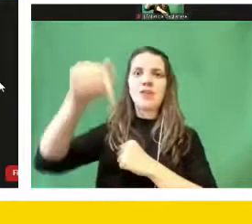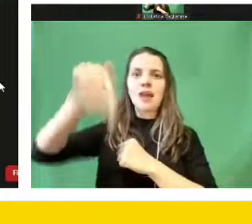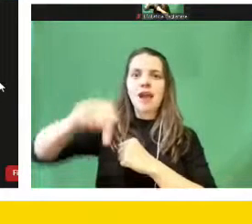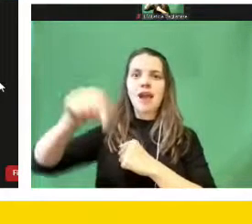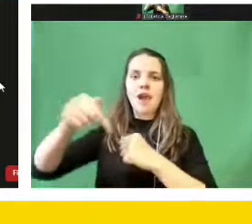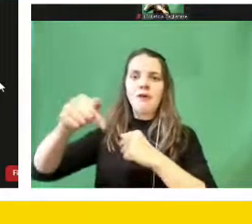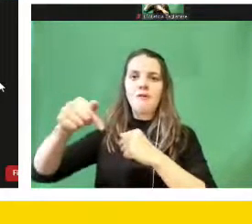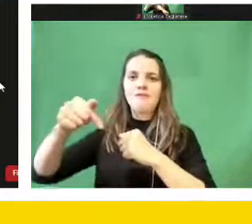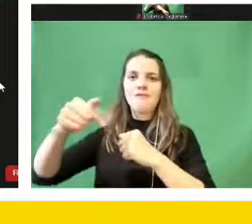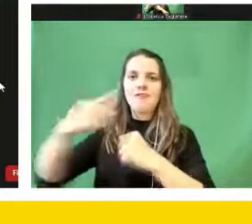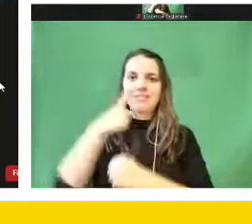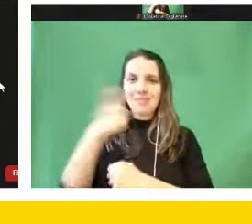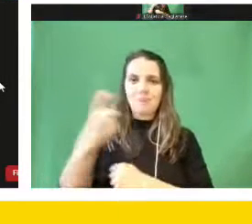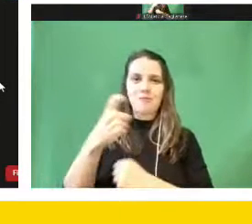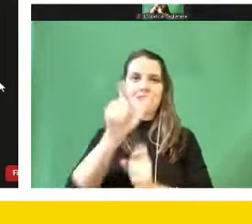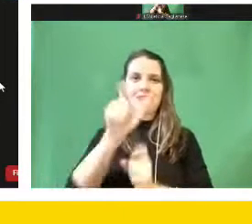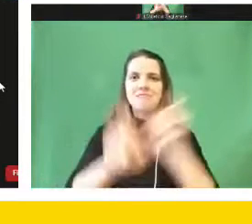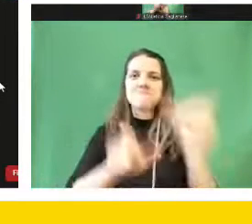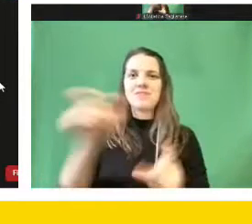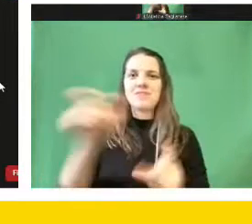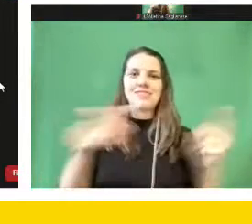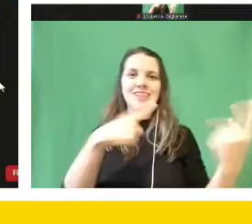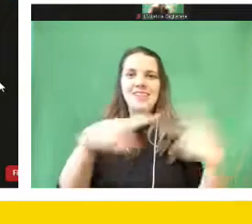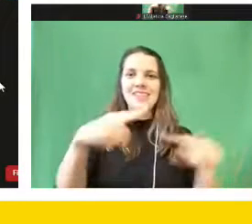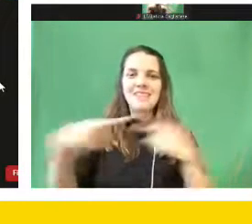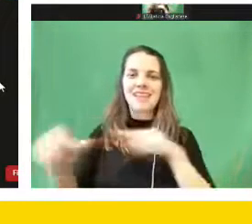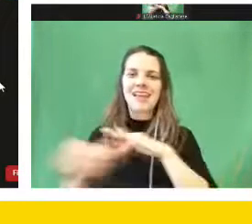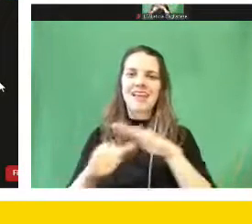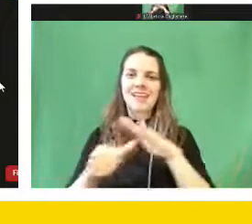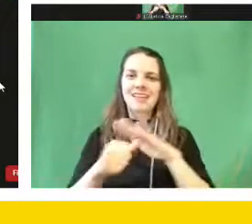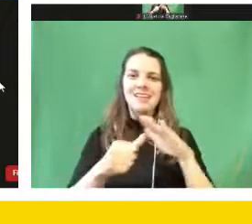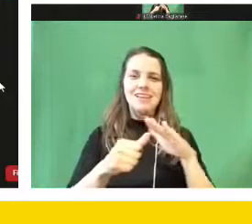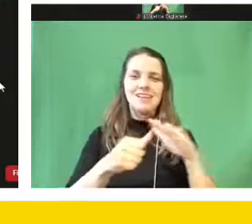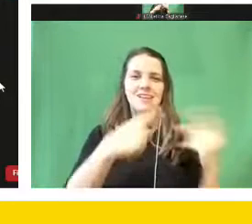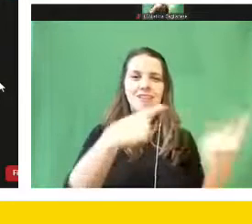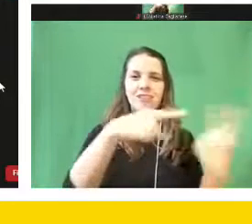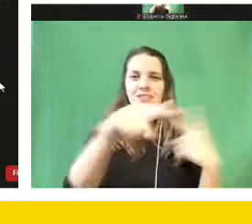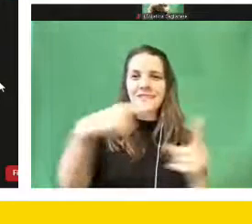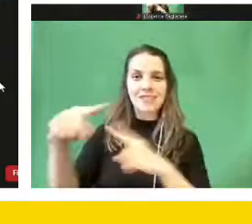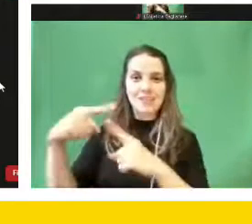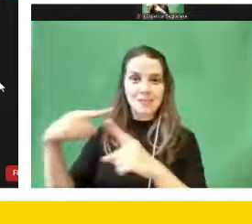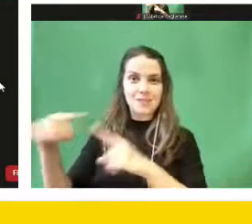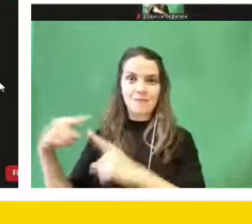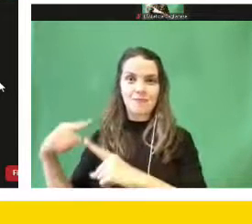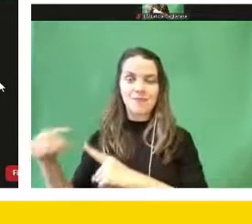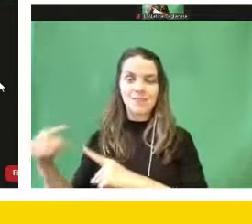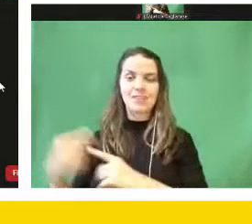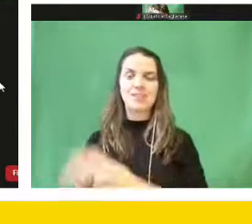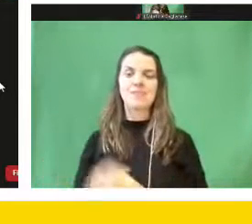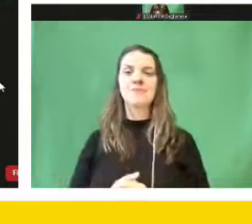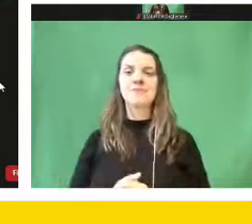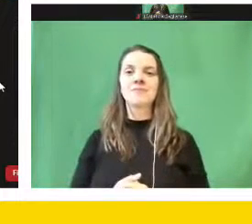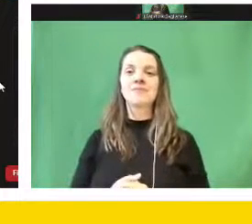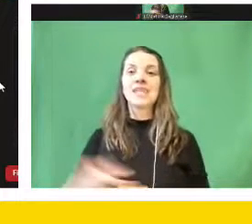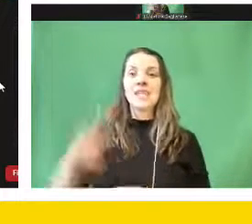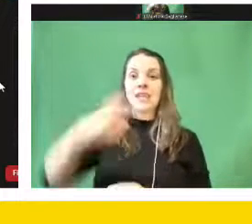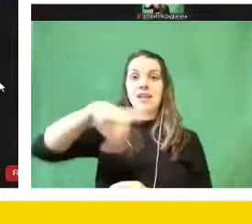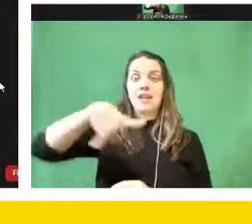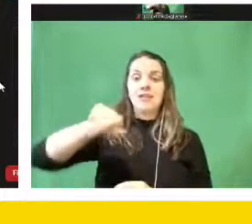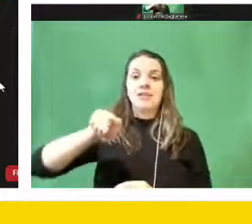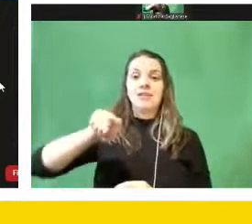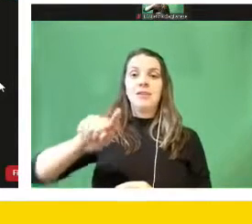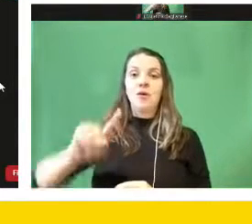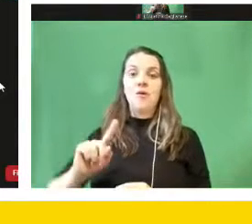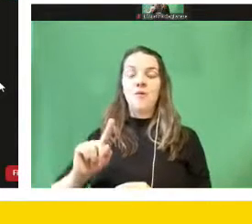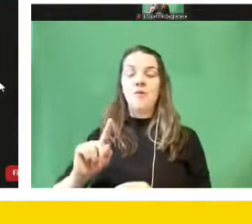por nuestra disciplina, que nos tiene por iguales a todos los géneros y diversidades. Así que para nosotros también,